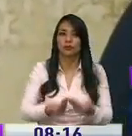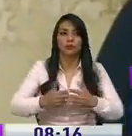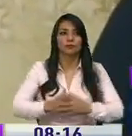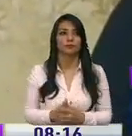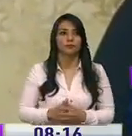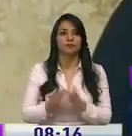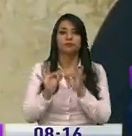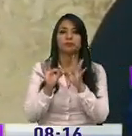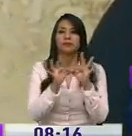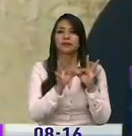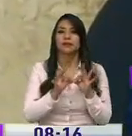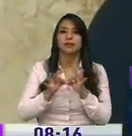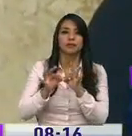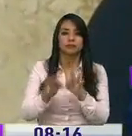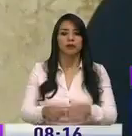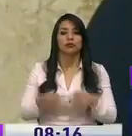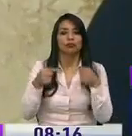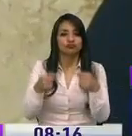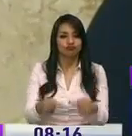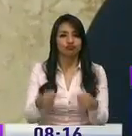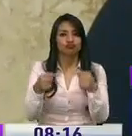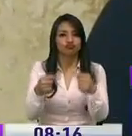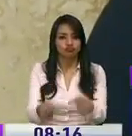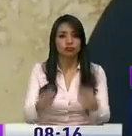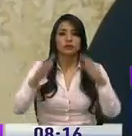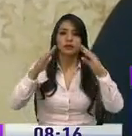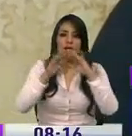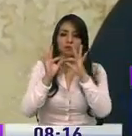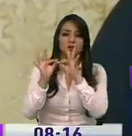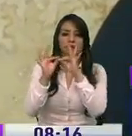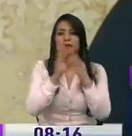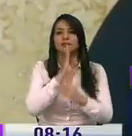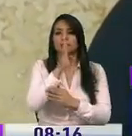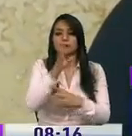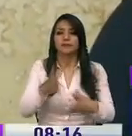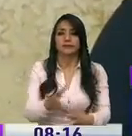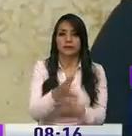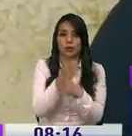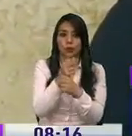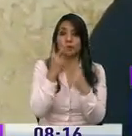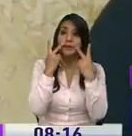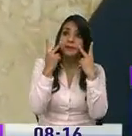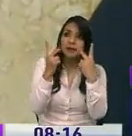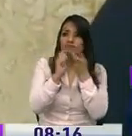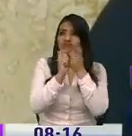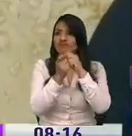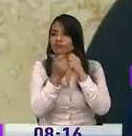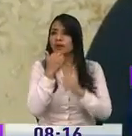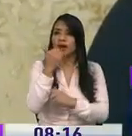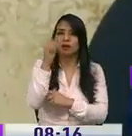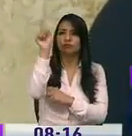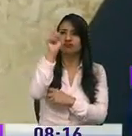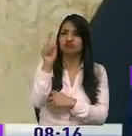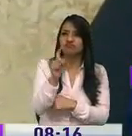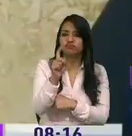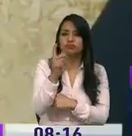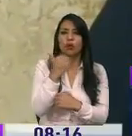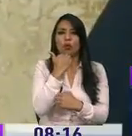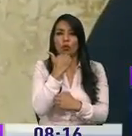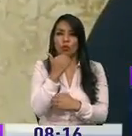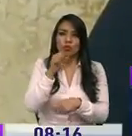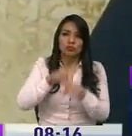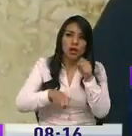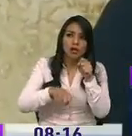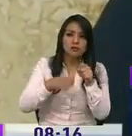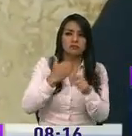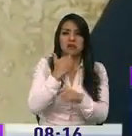mantenimiento preventivo de las de las viviendas inmediatamente si es que ven alguna alteración alguna fisura o ven alguna alguna deformidad en